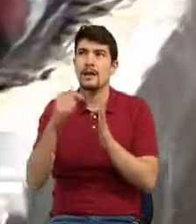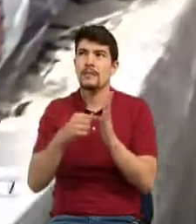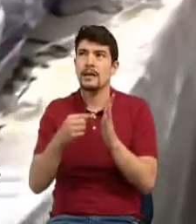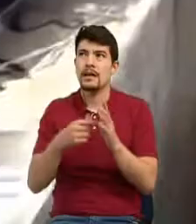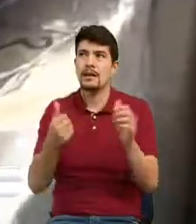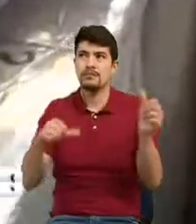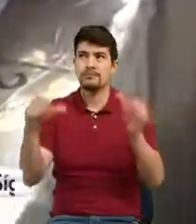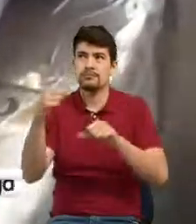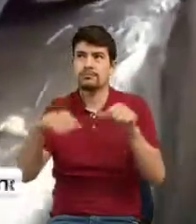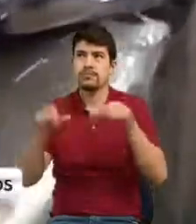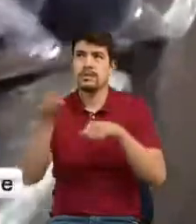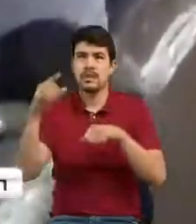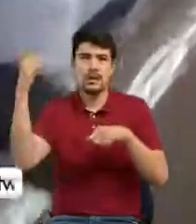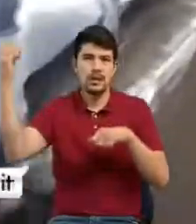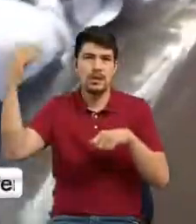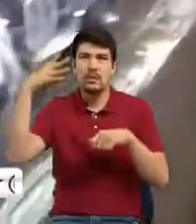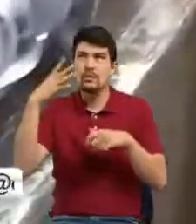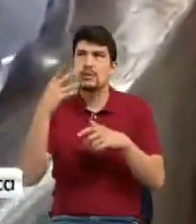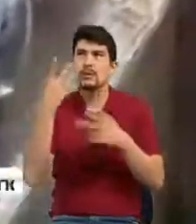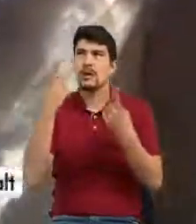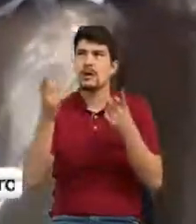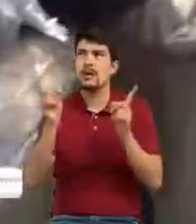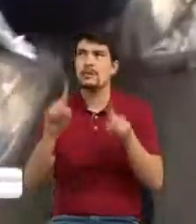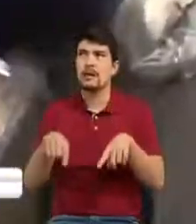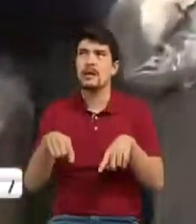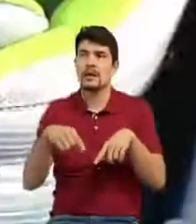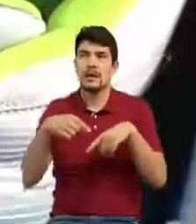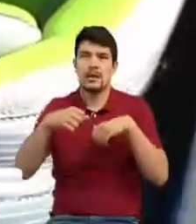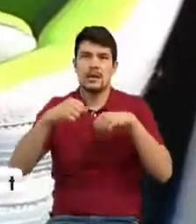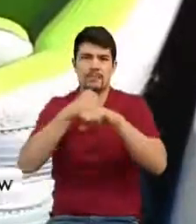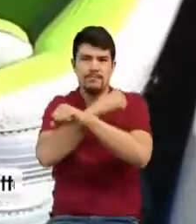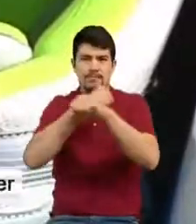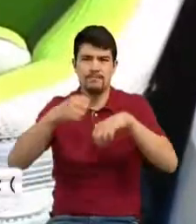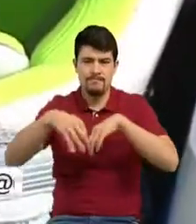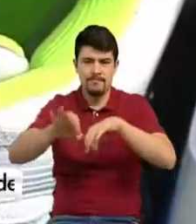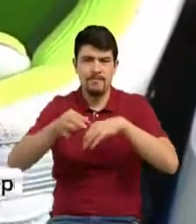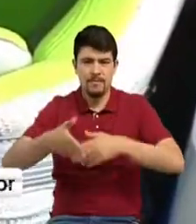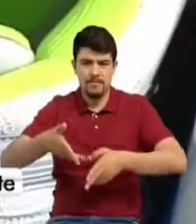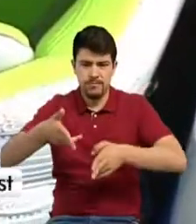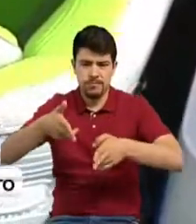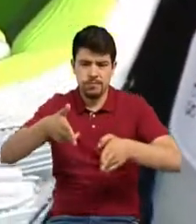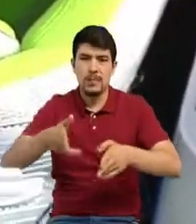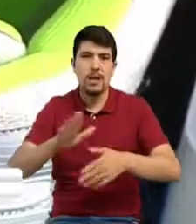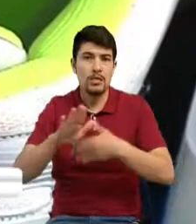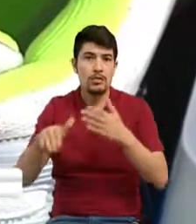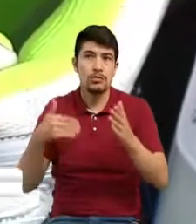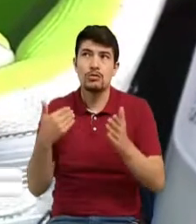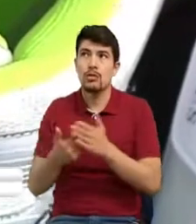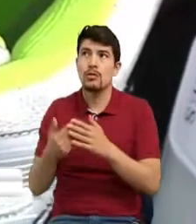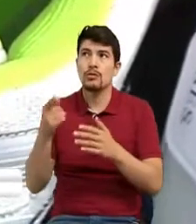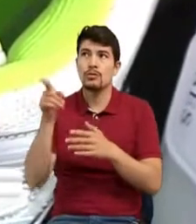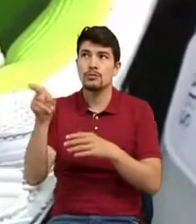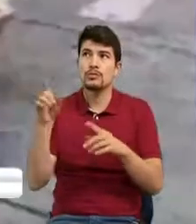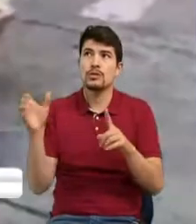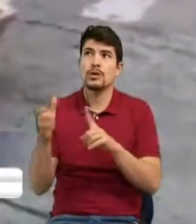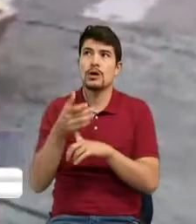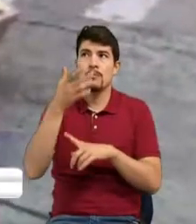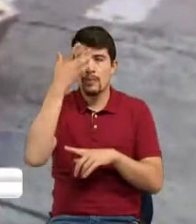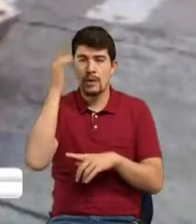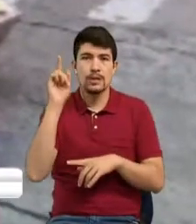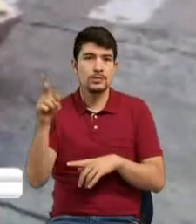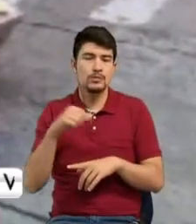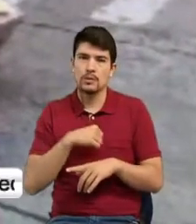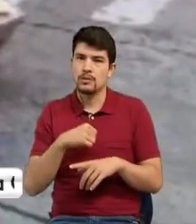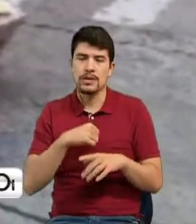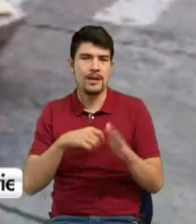industriales como luminarias, 30 unidades de máquinas industriales, motosierras. Todo esto se decomisó por no cumplir con los requisitos exigidos